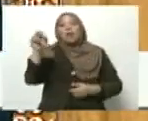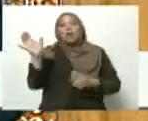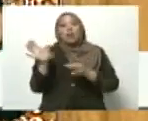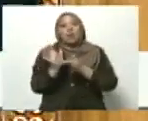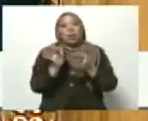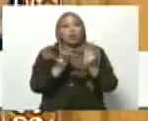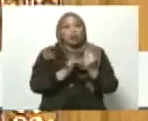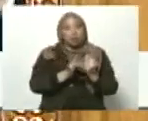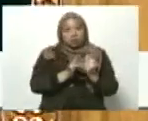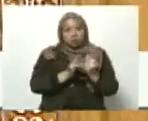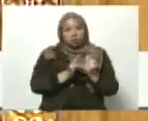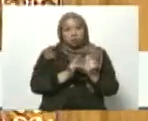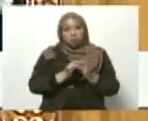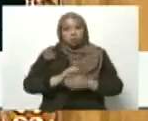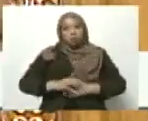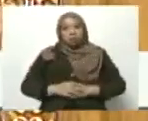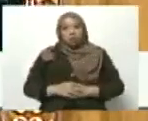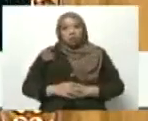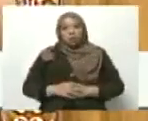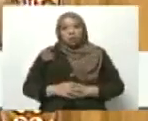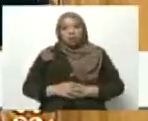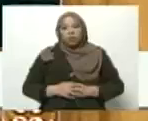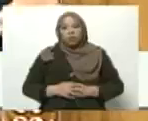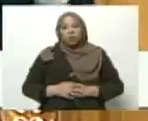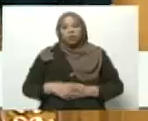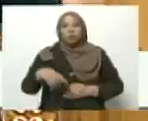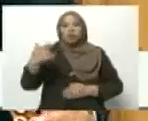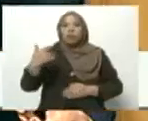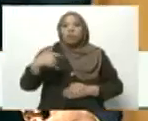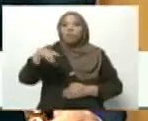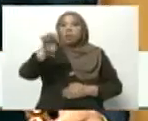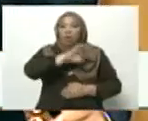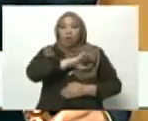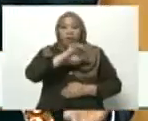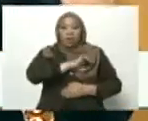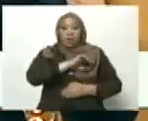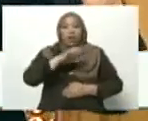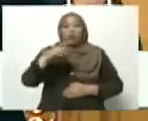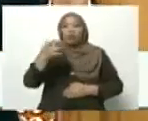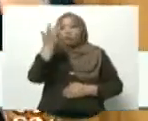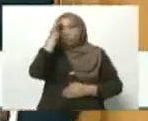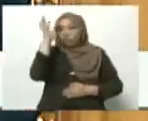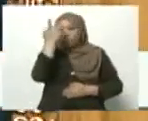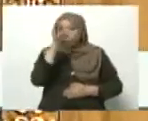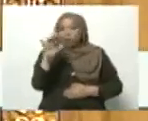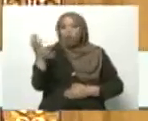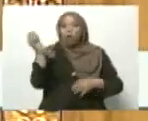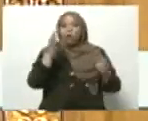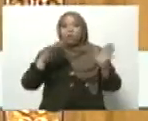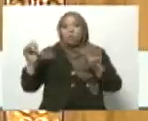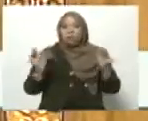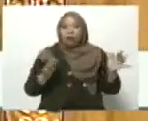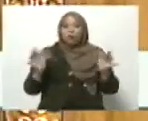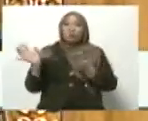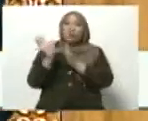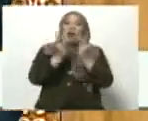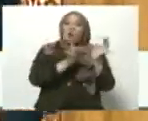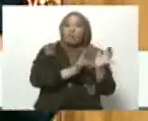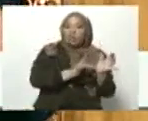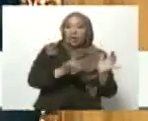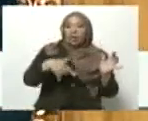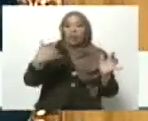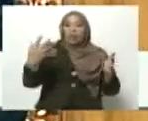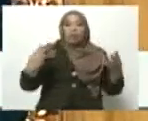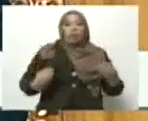golpe del 30 de abril, otra vez, el mes siguiente, enero, febrero, marzo, abril, todo en conjunto. Era un